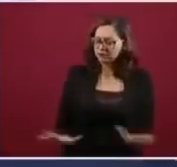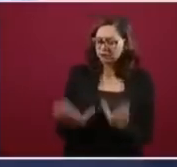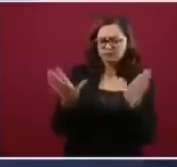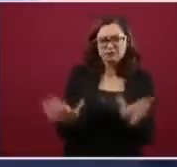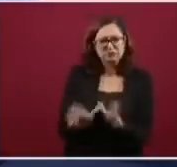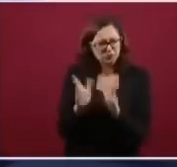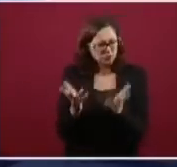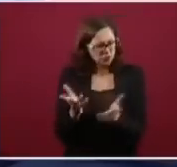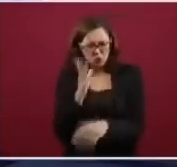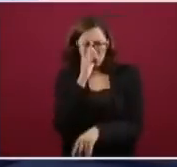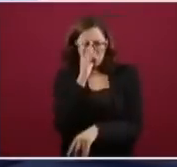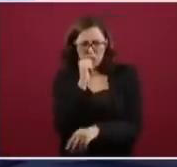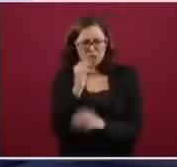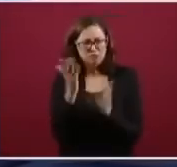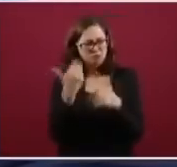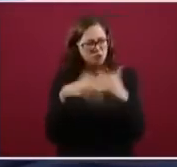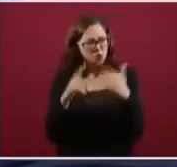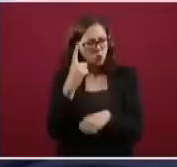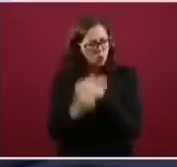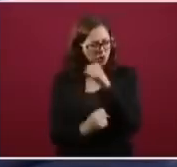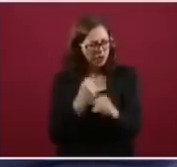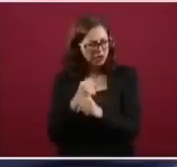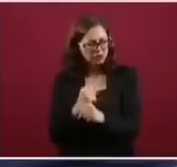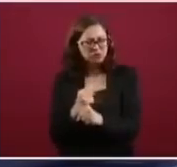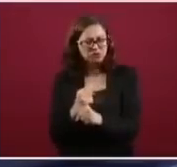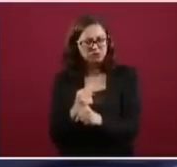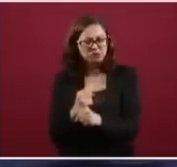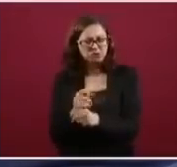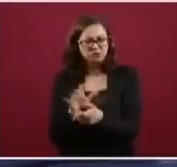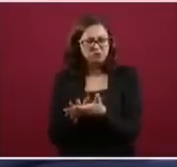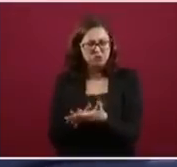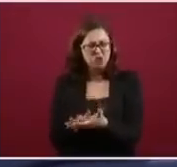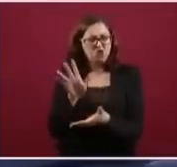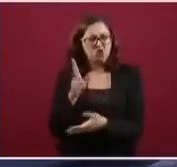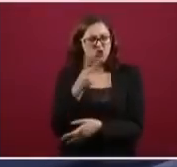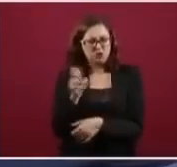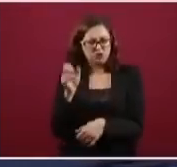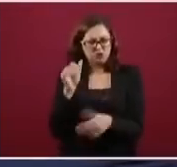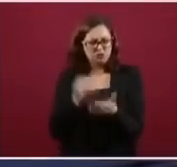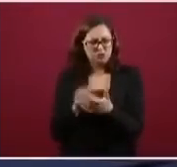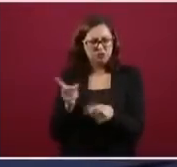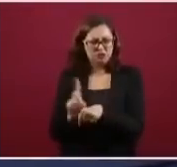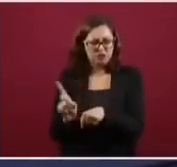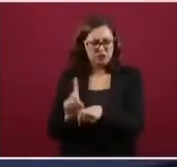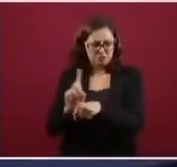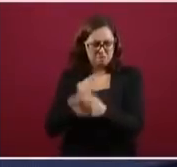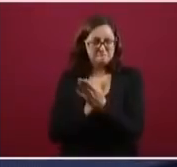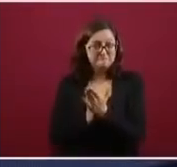levantar el año próximo la producción en 200 mil barriles